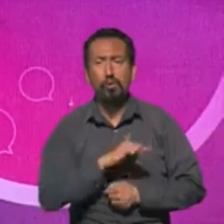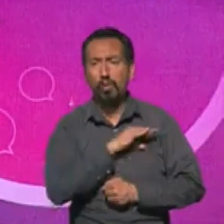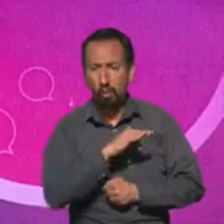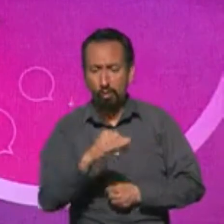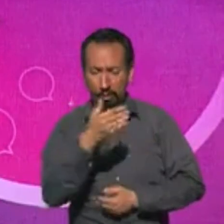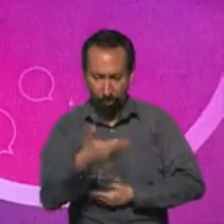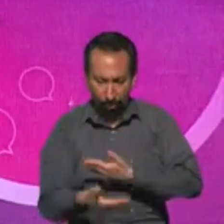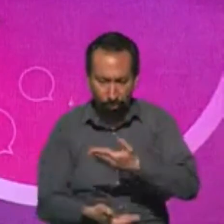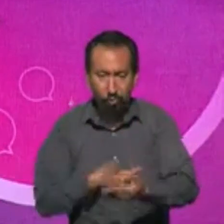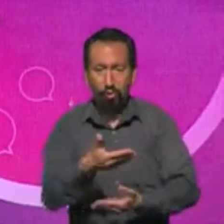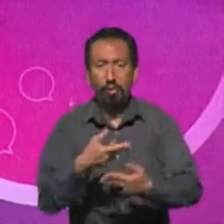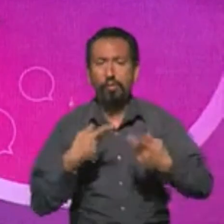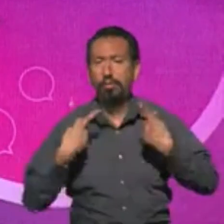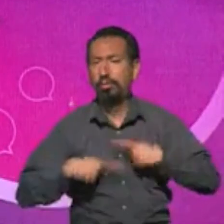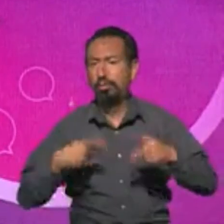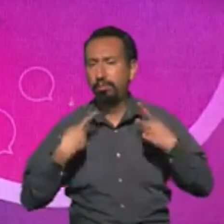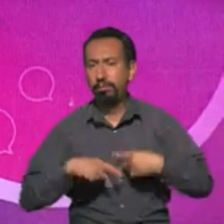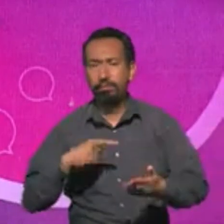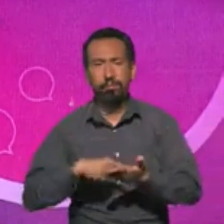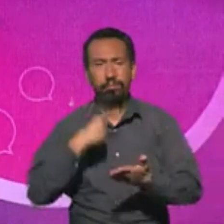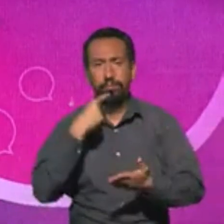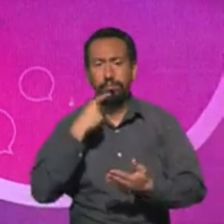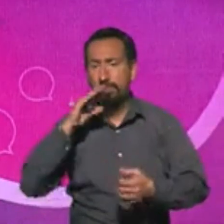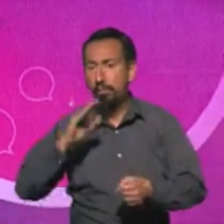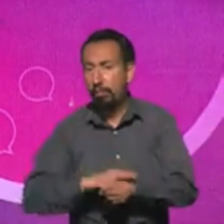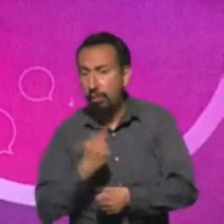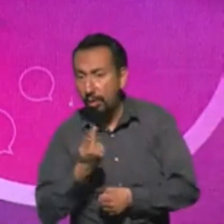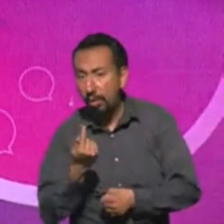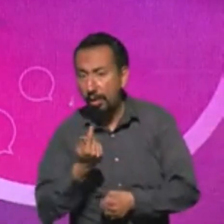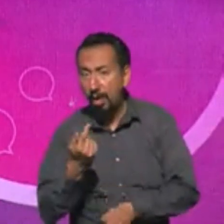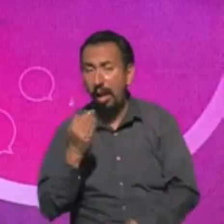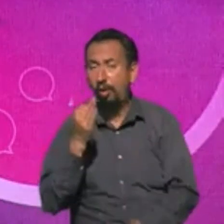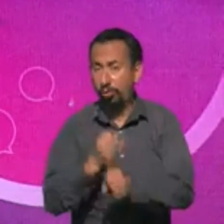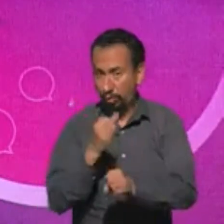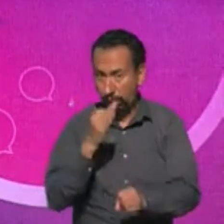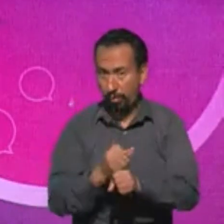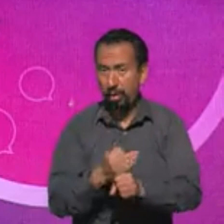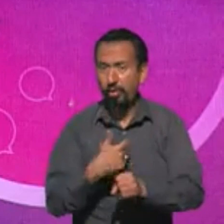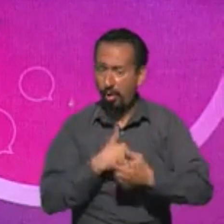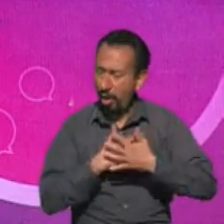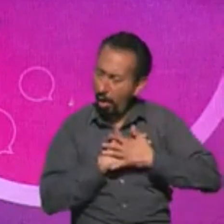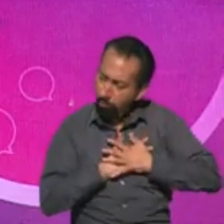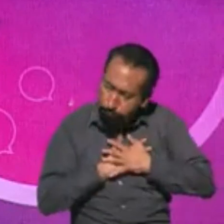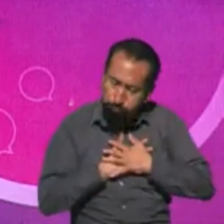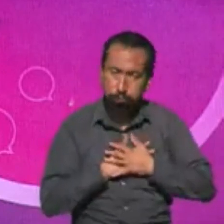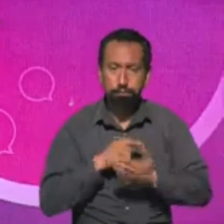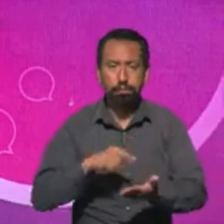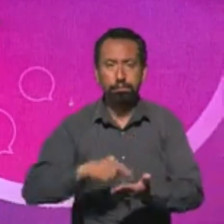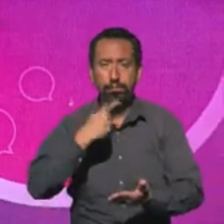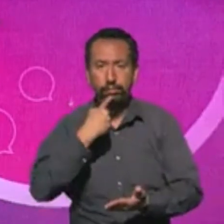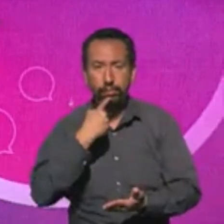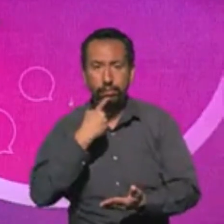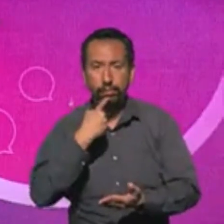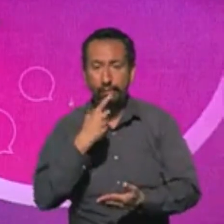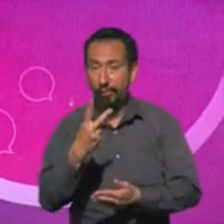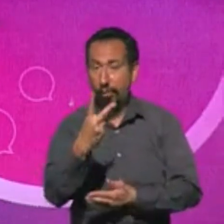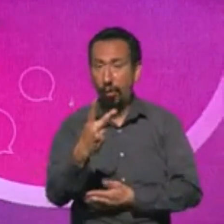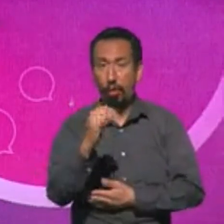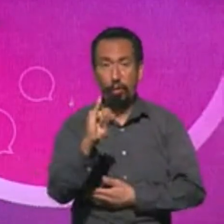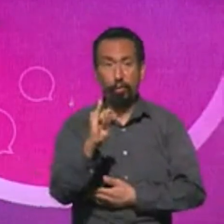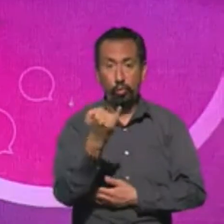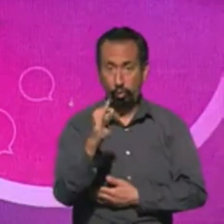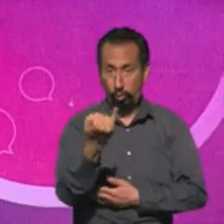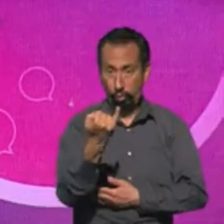sirviendo a los celayenses porque hoy más que nunca amo a Celaya este 2 de